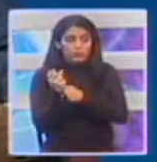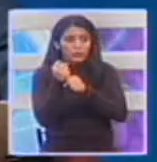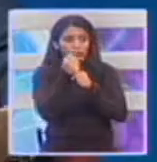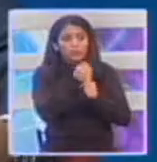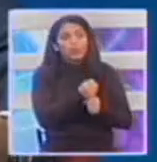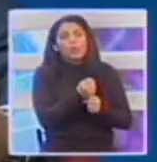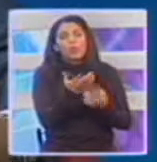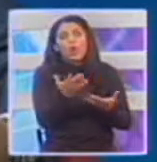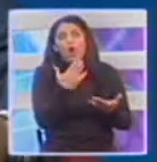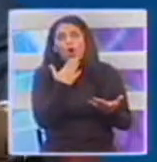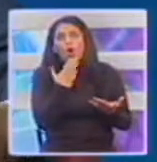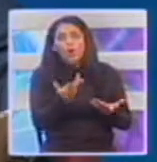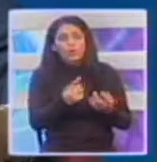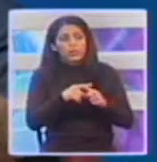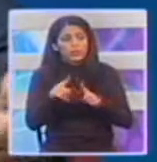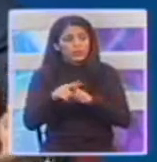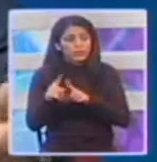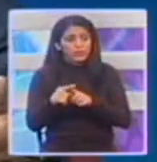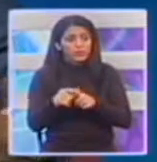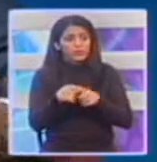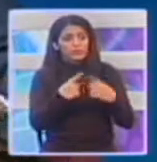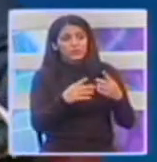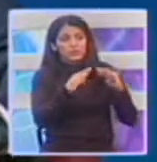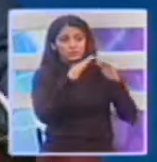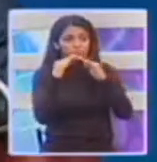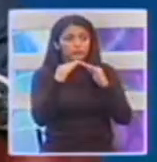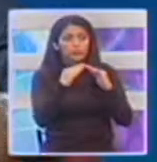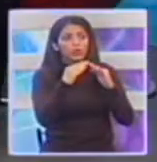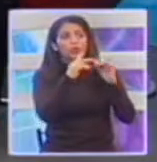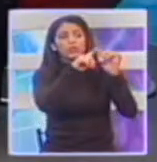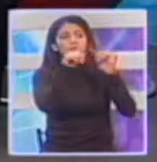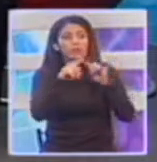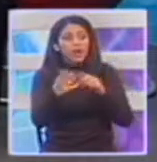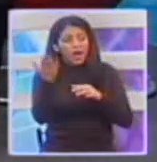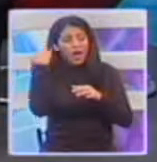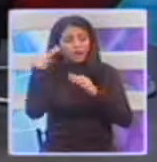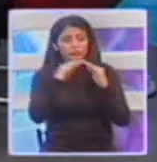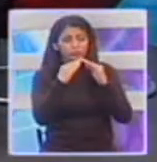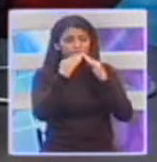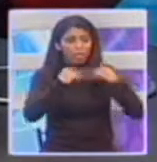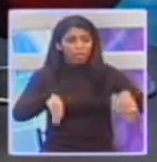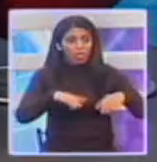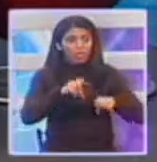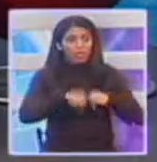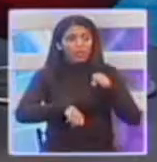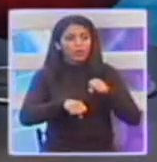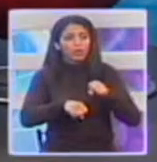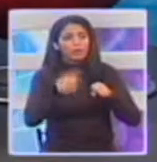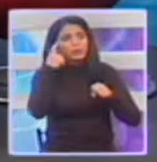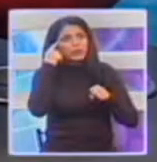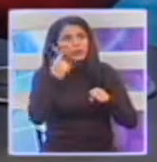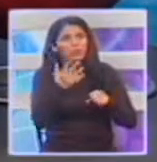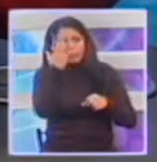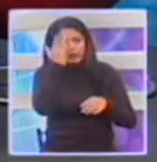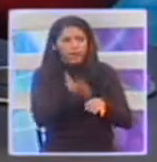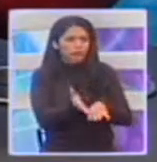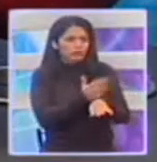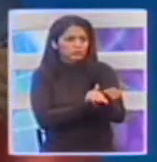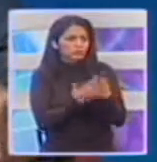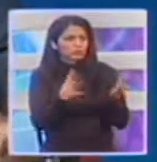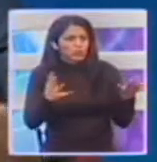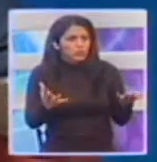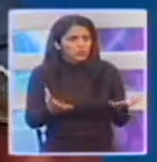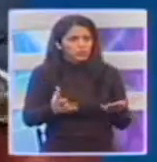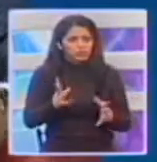que es justamente sufrieron afectaciones producto del terremoto licencias esto muy importante hay que tratarlo con mucha seriedad con